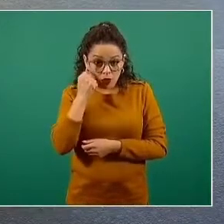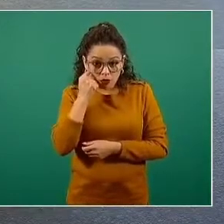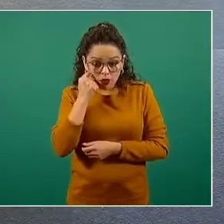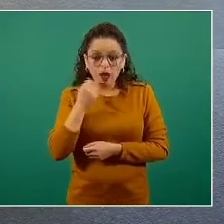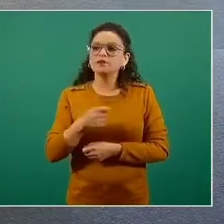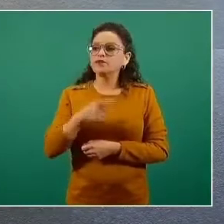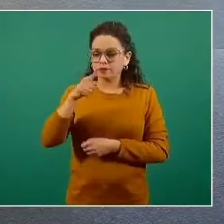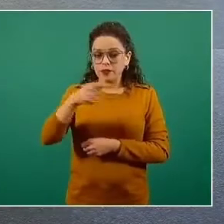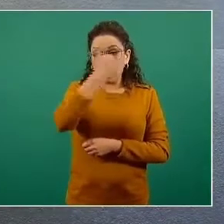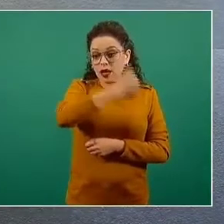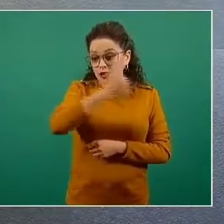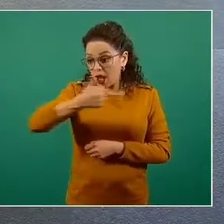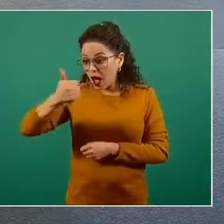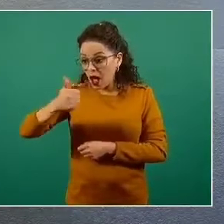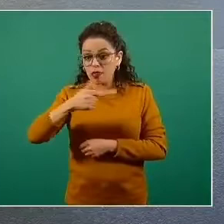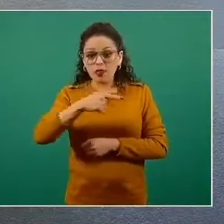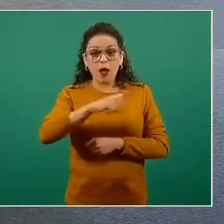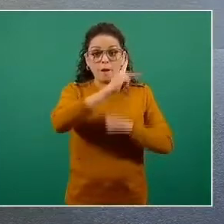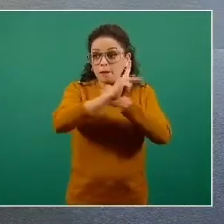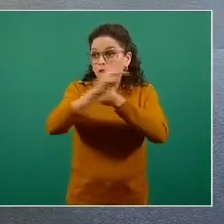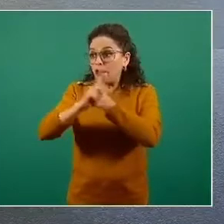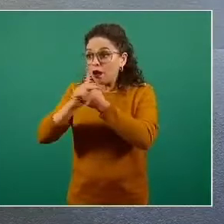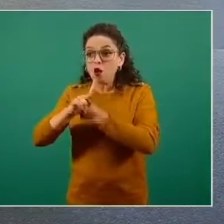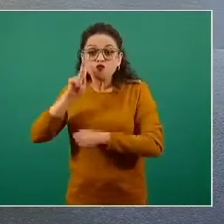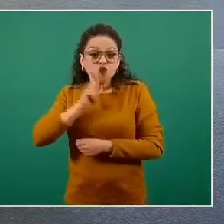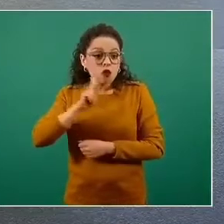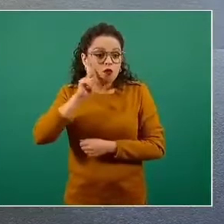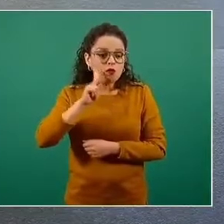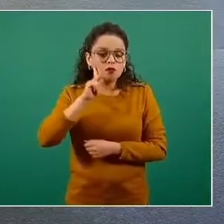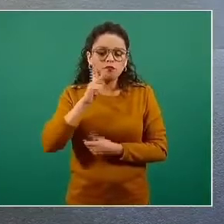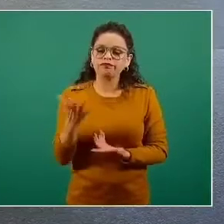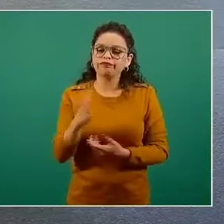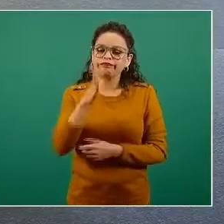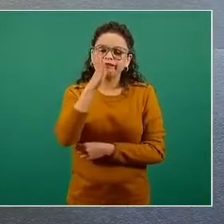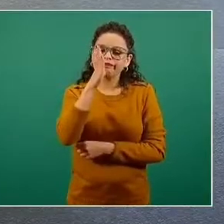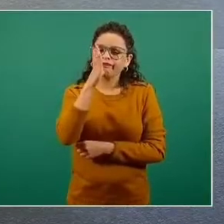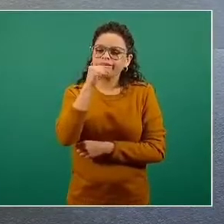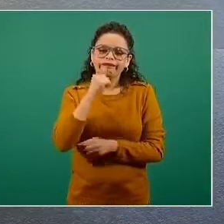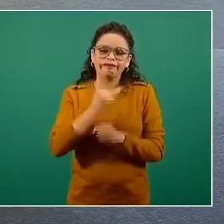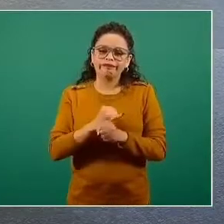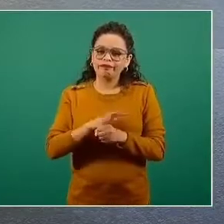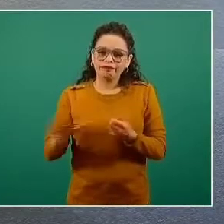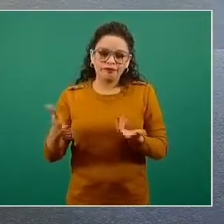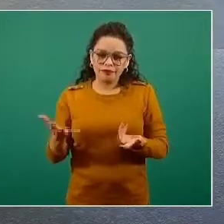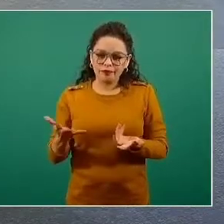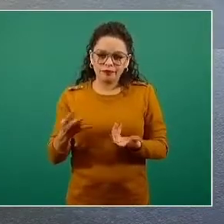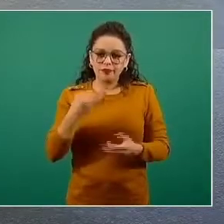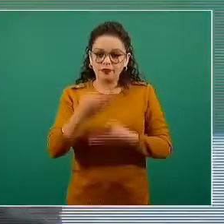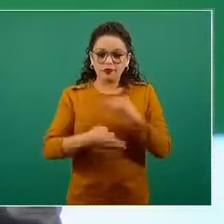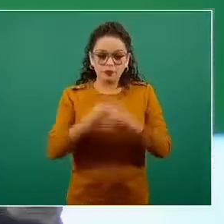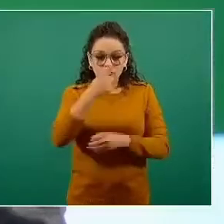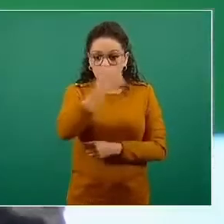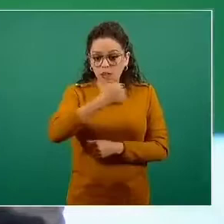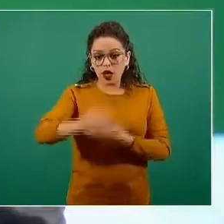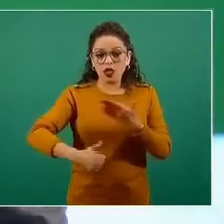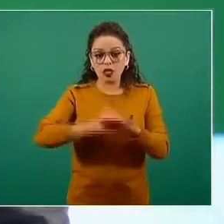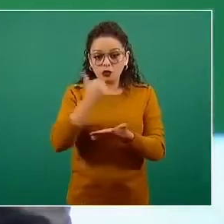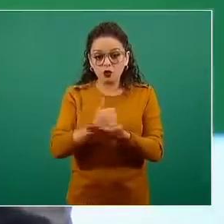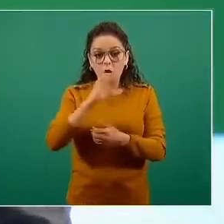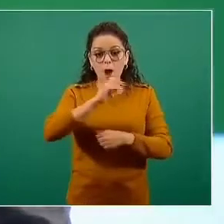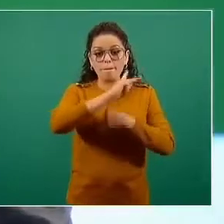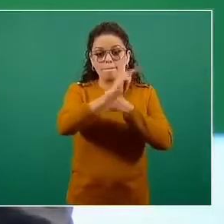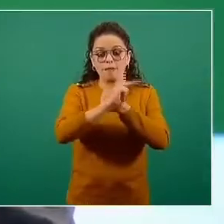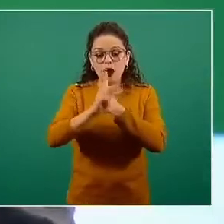cada territorio. Sería completamente impráctico. Ningún producto farmacéutico se prueba en todas y cada una de las ciudades o